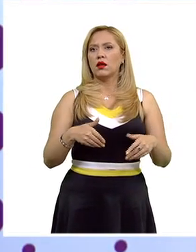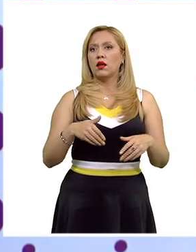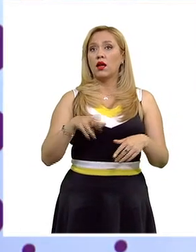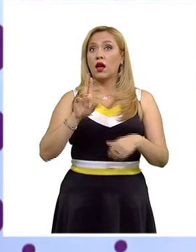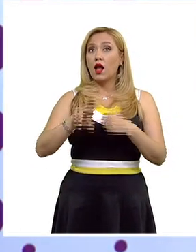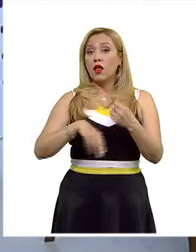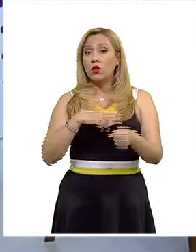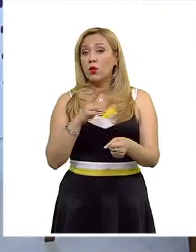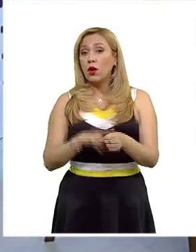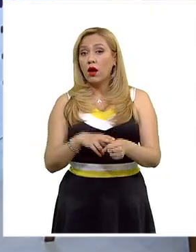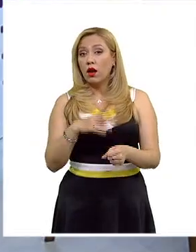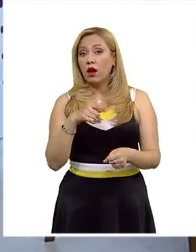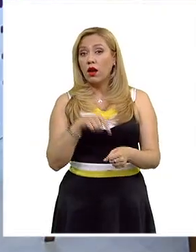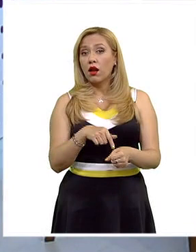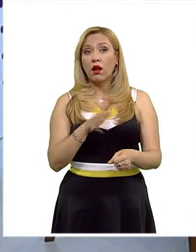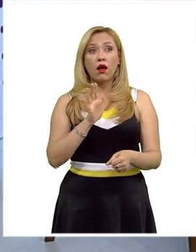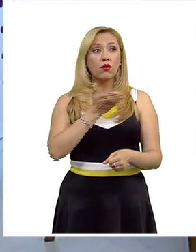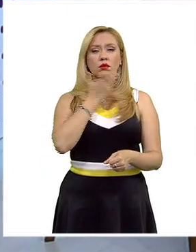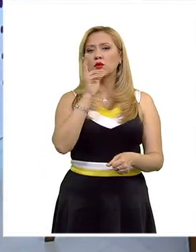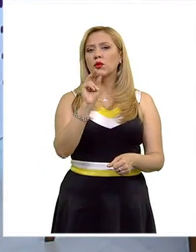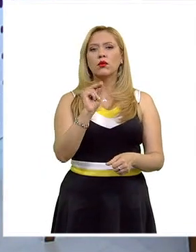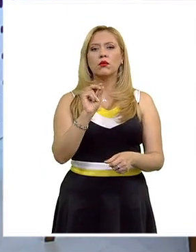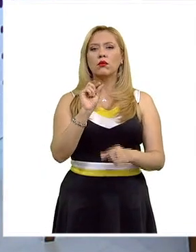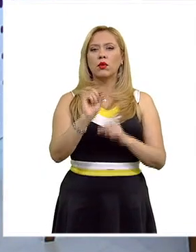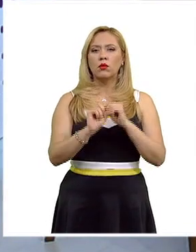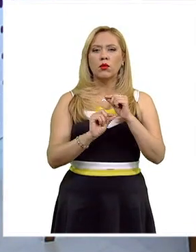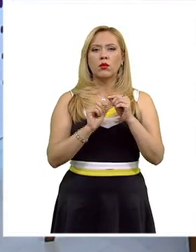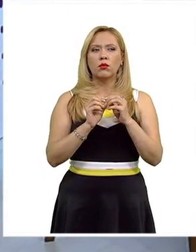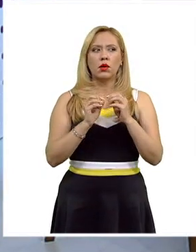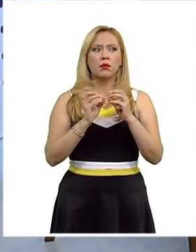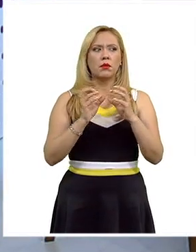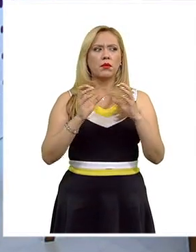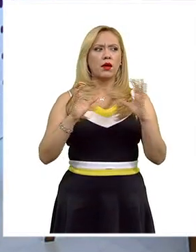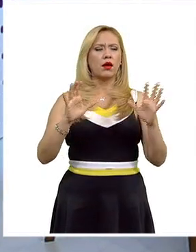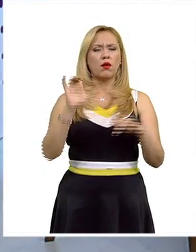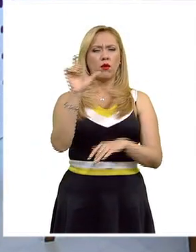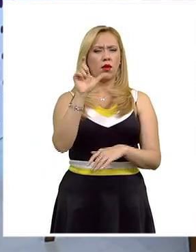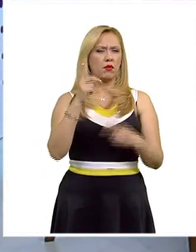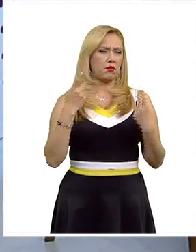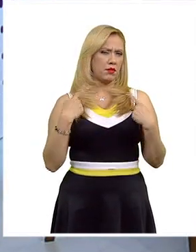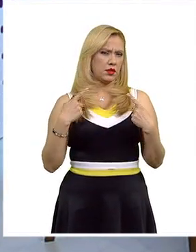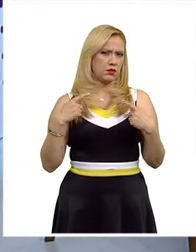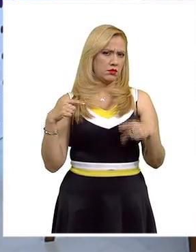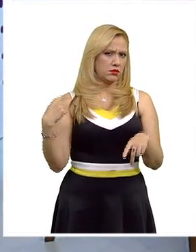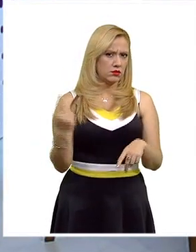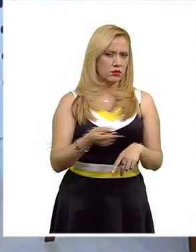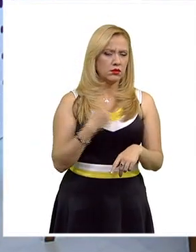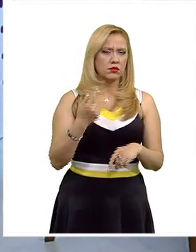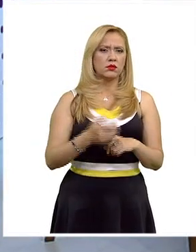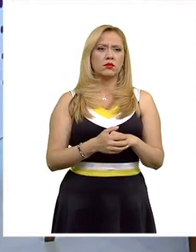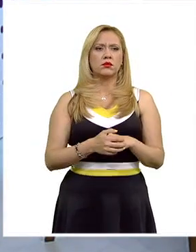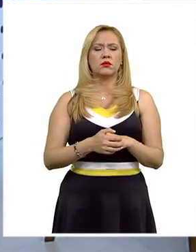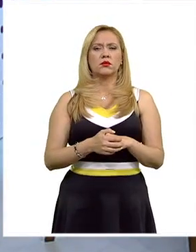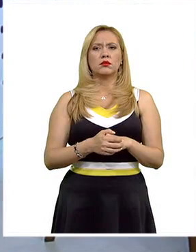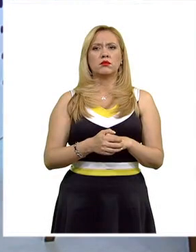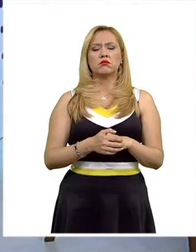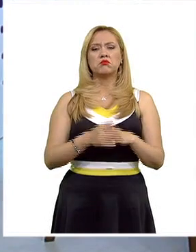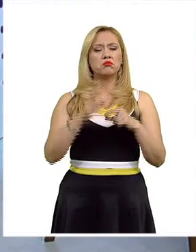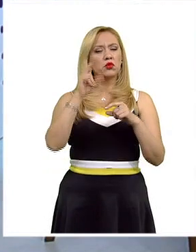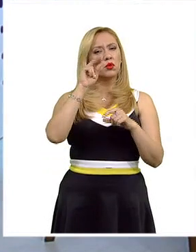va construyendo, ¿no? Entonces, no sé si alguna vez las personas, o más bien las preguntas no se